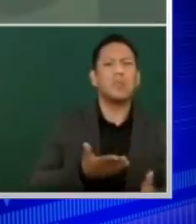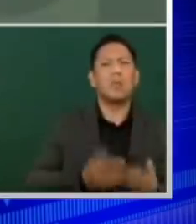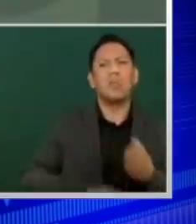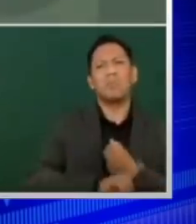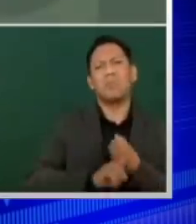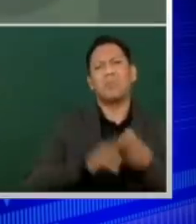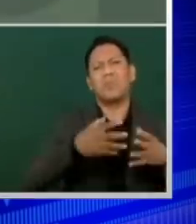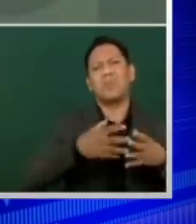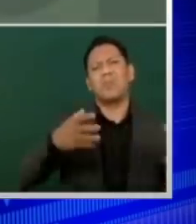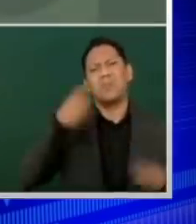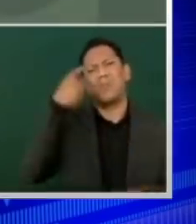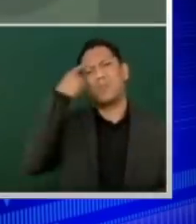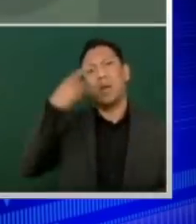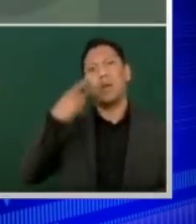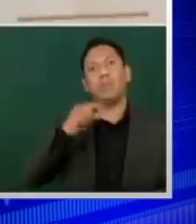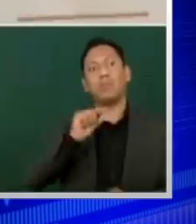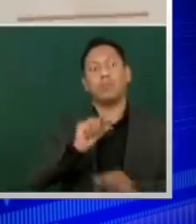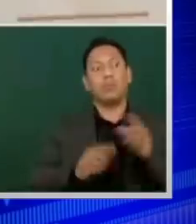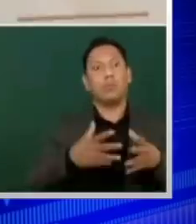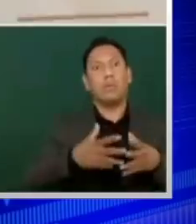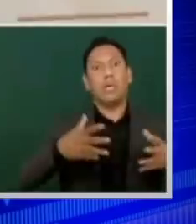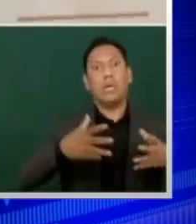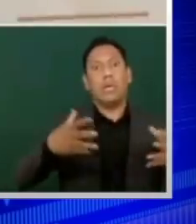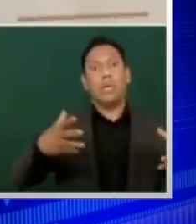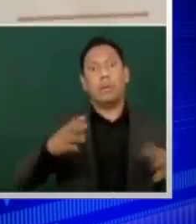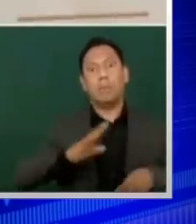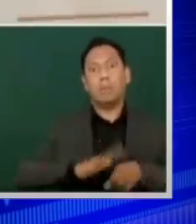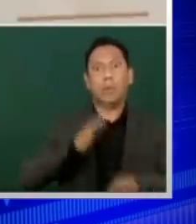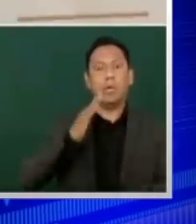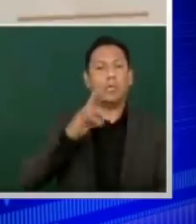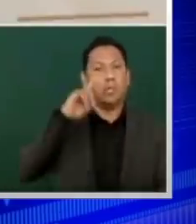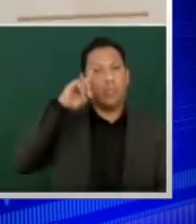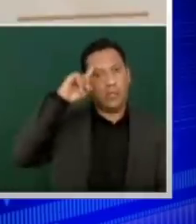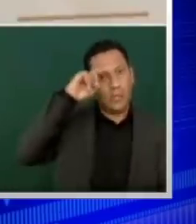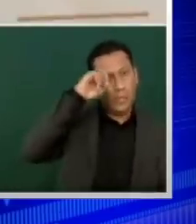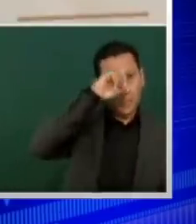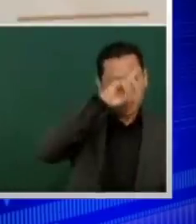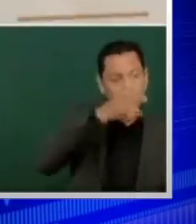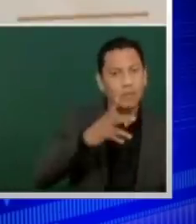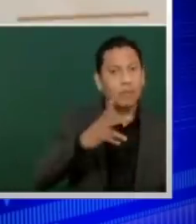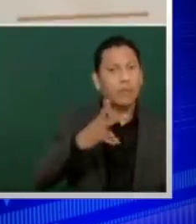para grabar las crisis que perjudican